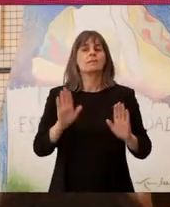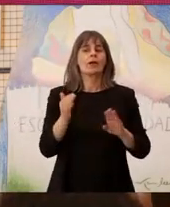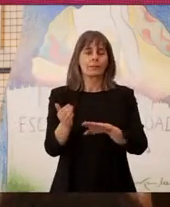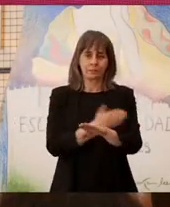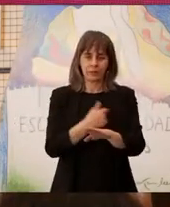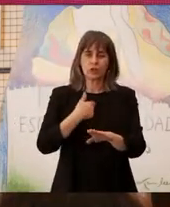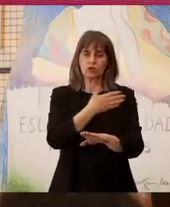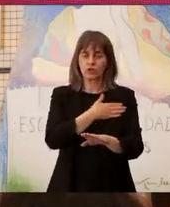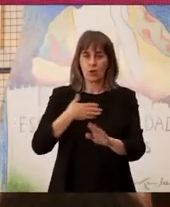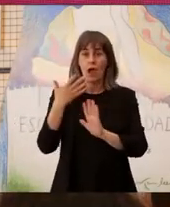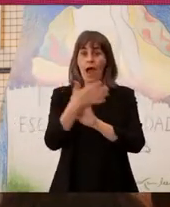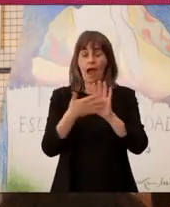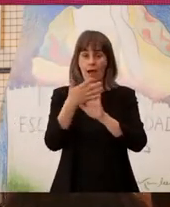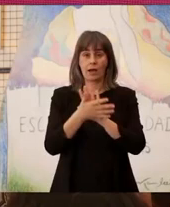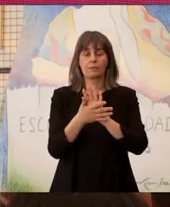de